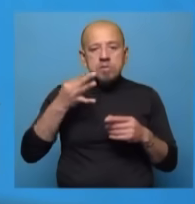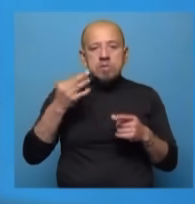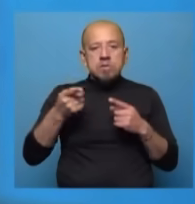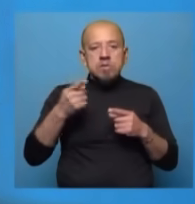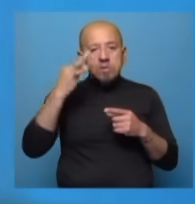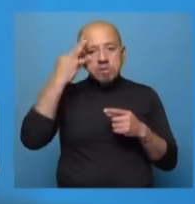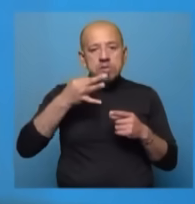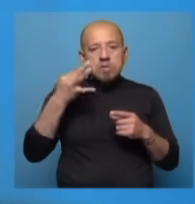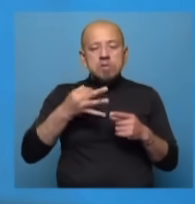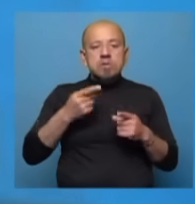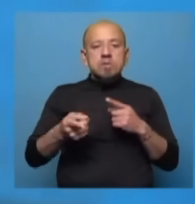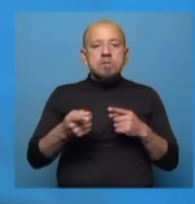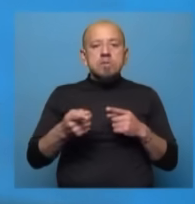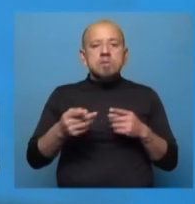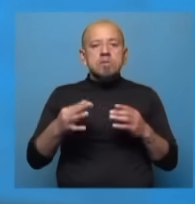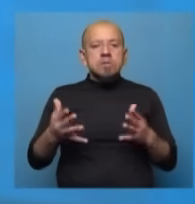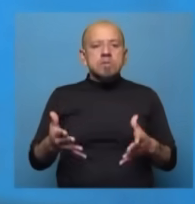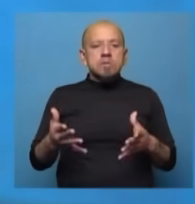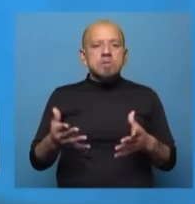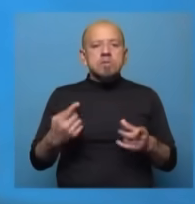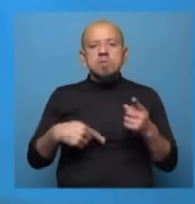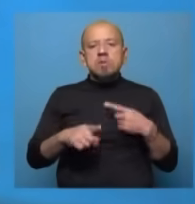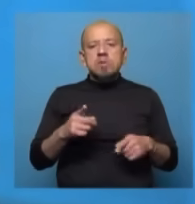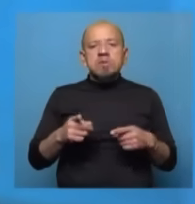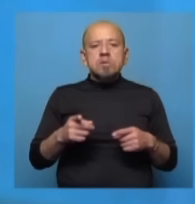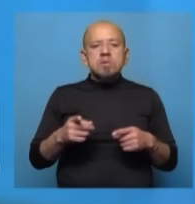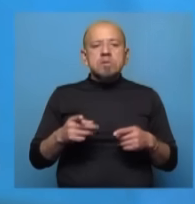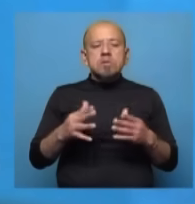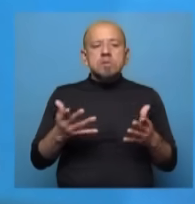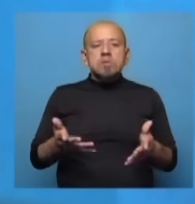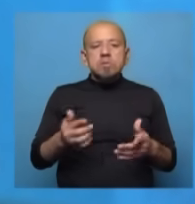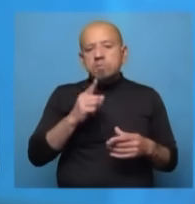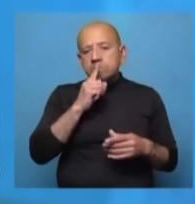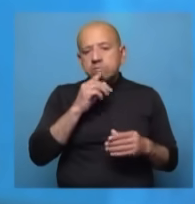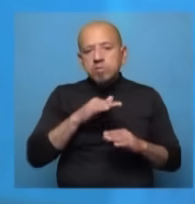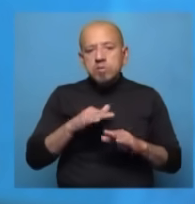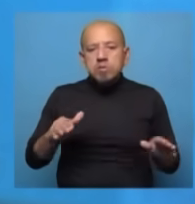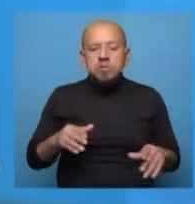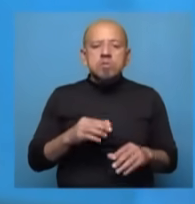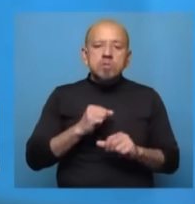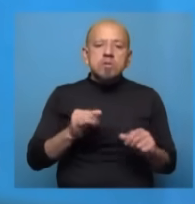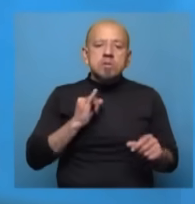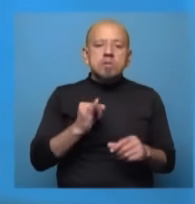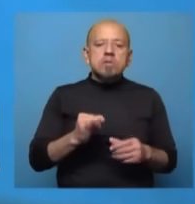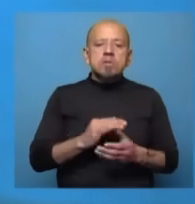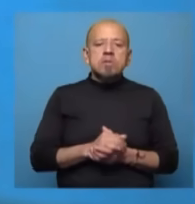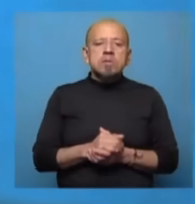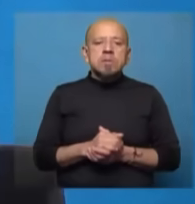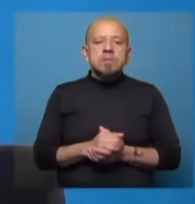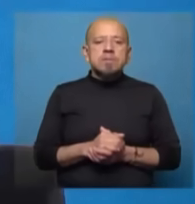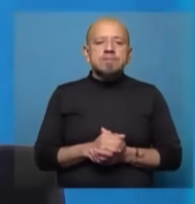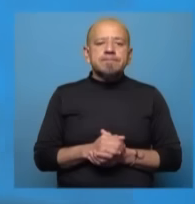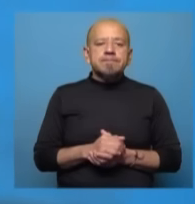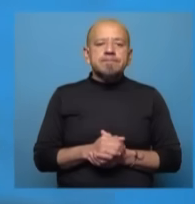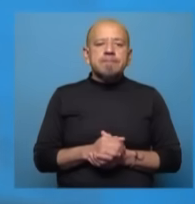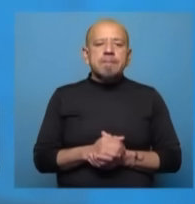realidad a veces los actos no te afectan tanto pero las ausencias los silencios puede ser que sí Ajá sí y por lo que has